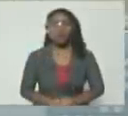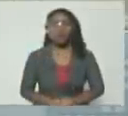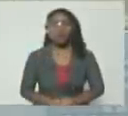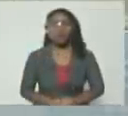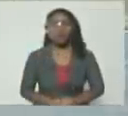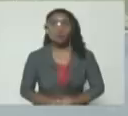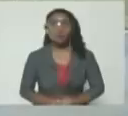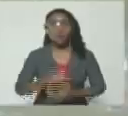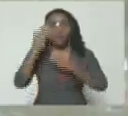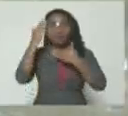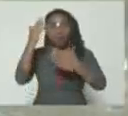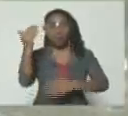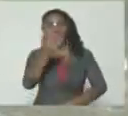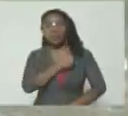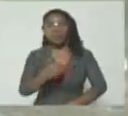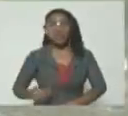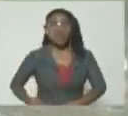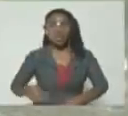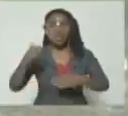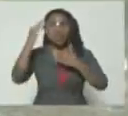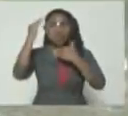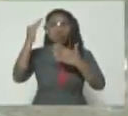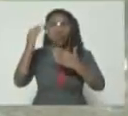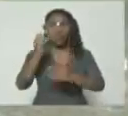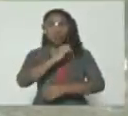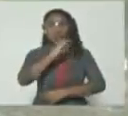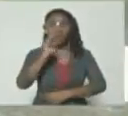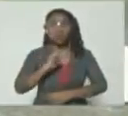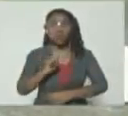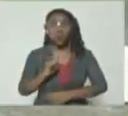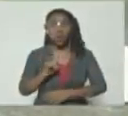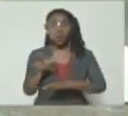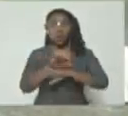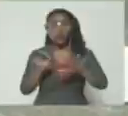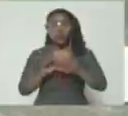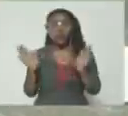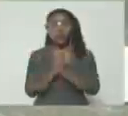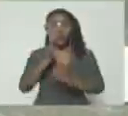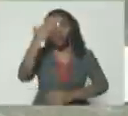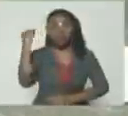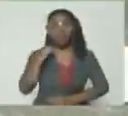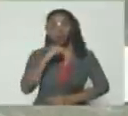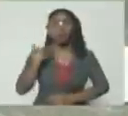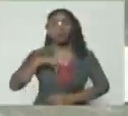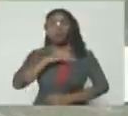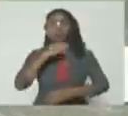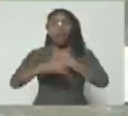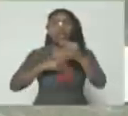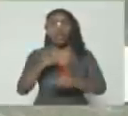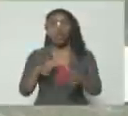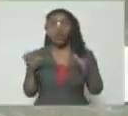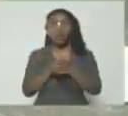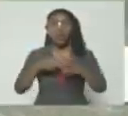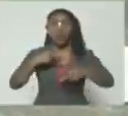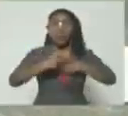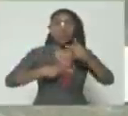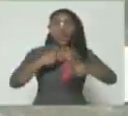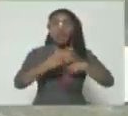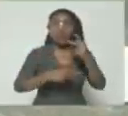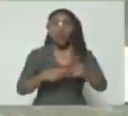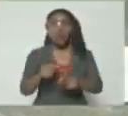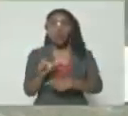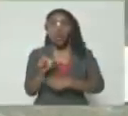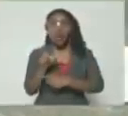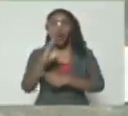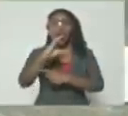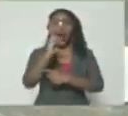Saludos, presidente. Saludos de Zulia, del municipio San Francisco. Nos encontramos en la planta procesadora de camarón